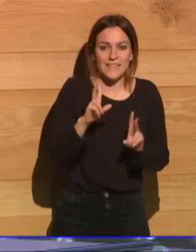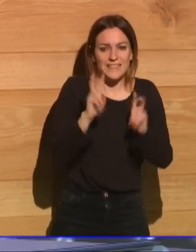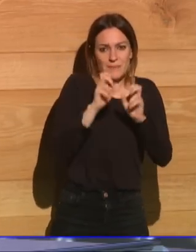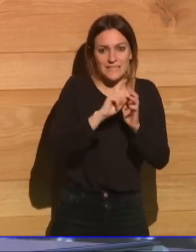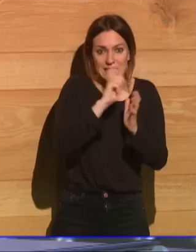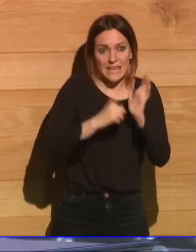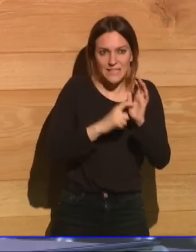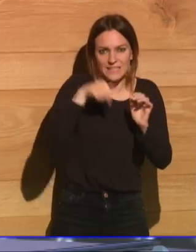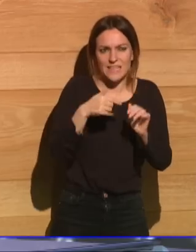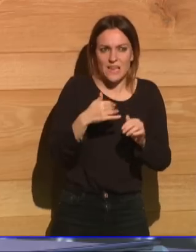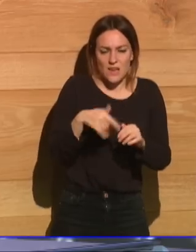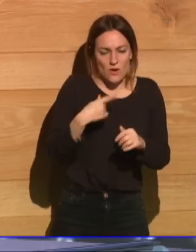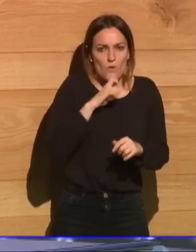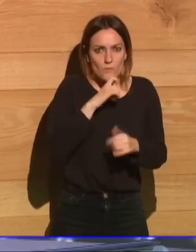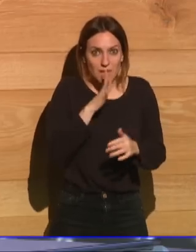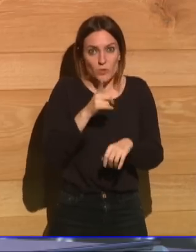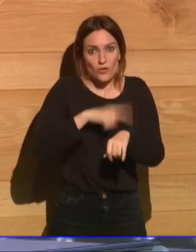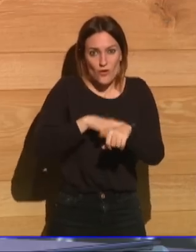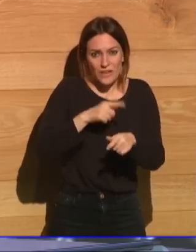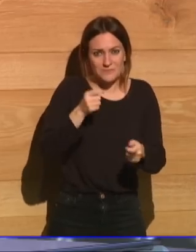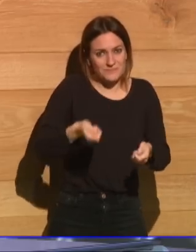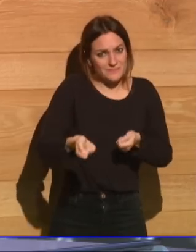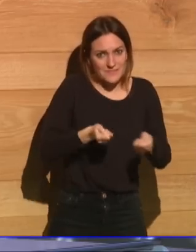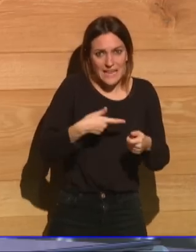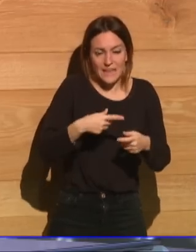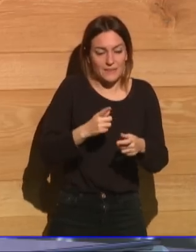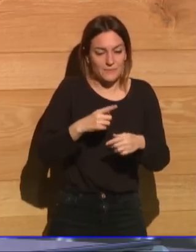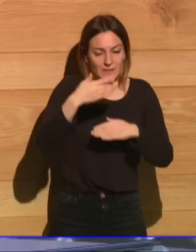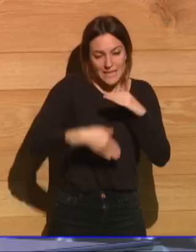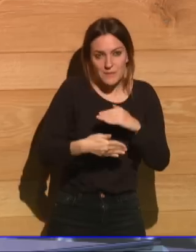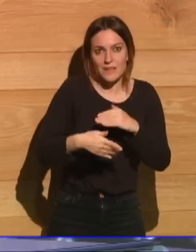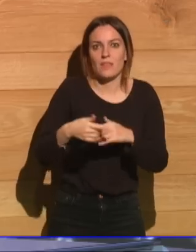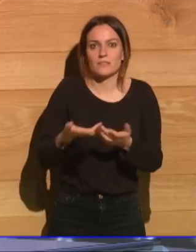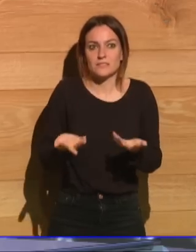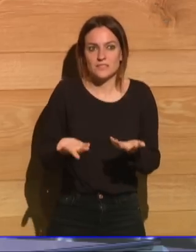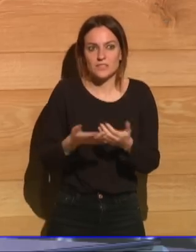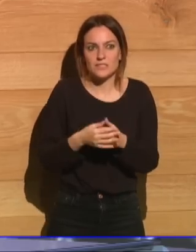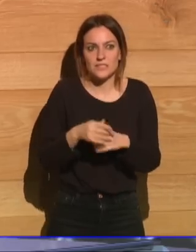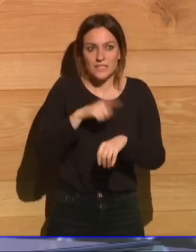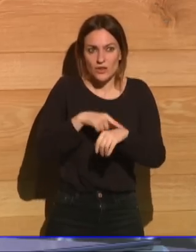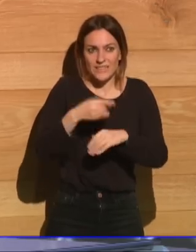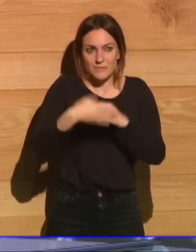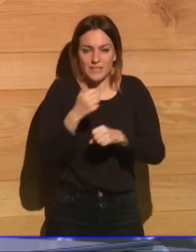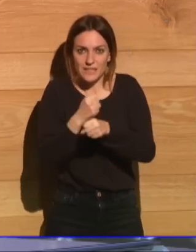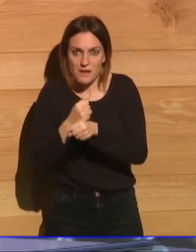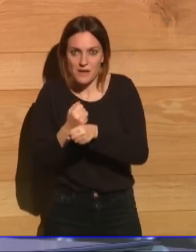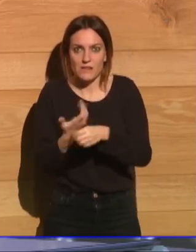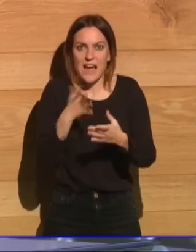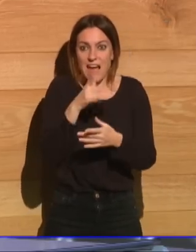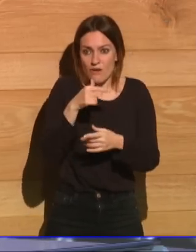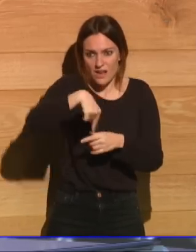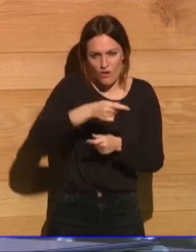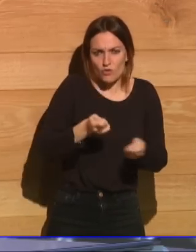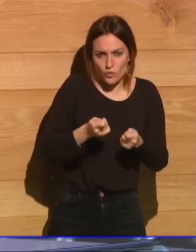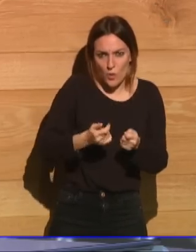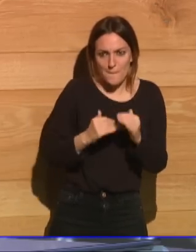Claro. Se puede trabajar muy pocas horas con ellos, ya entonces se podía trabajar muy pocas horas con ellos, ahora está todavía más vigilado, ahora es